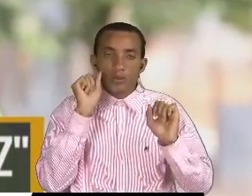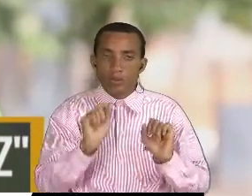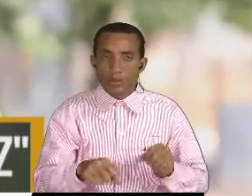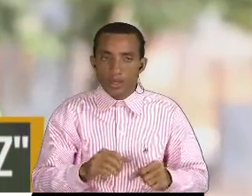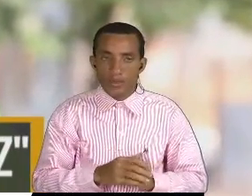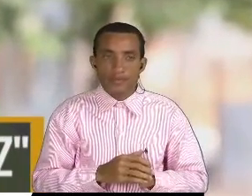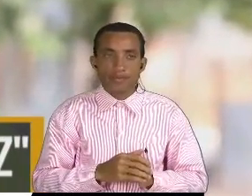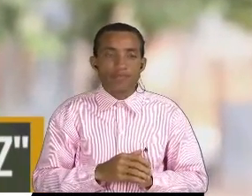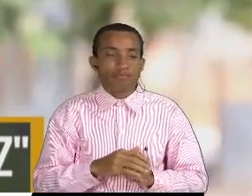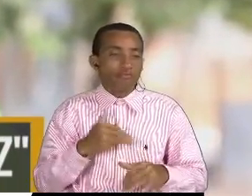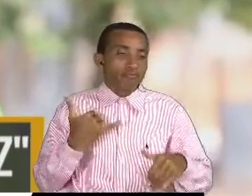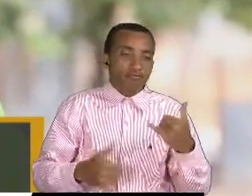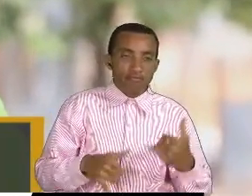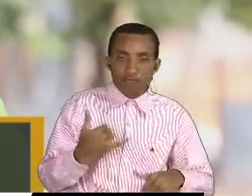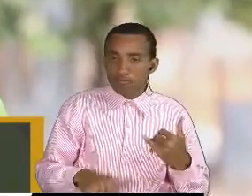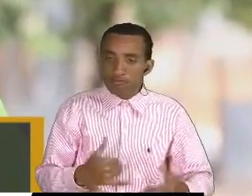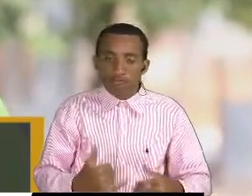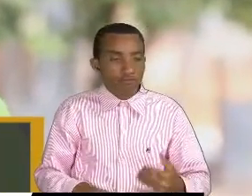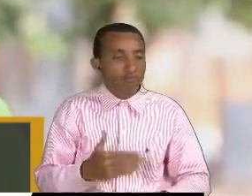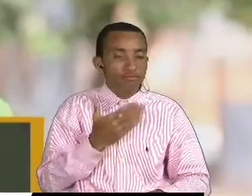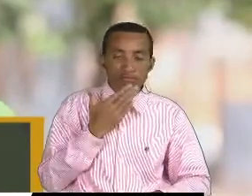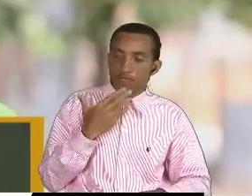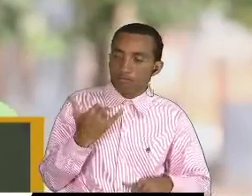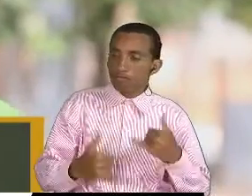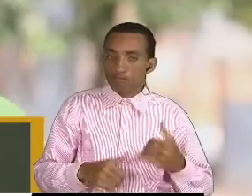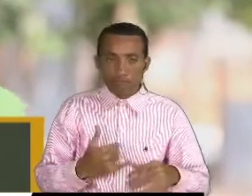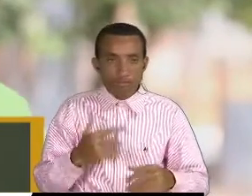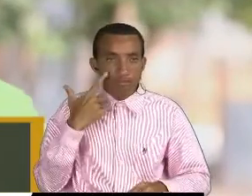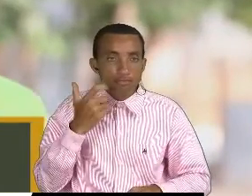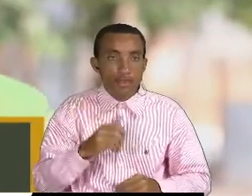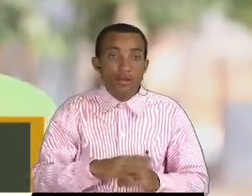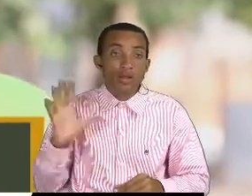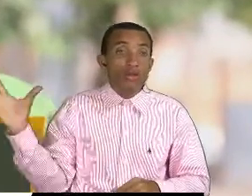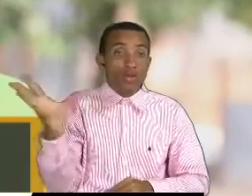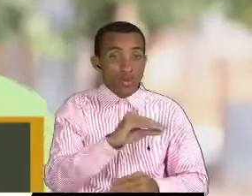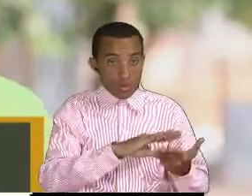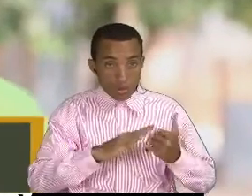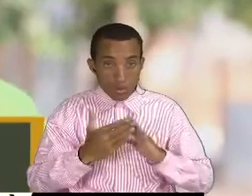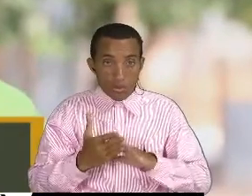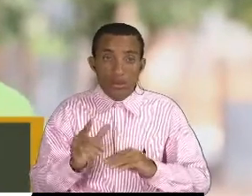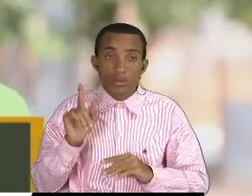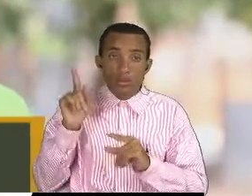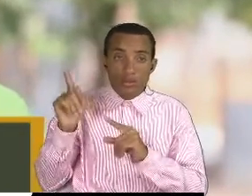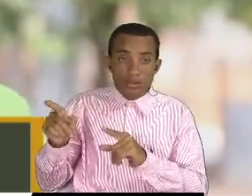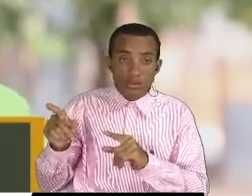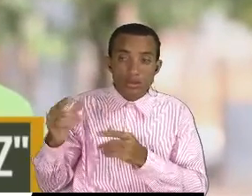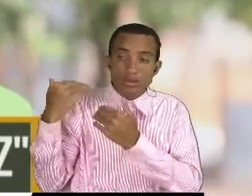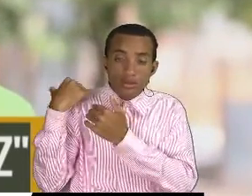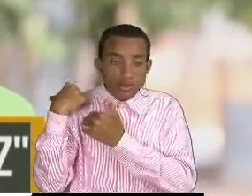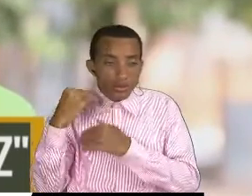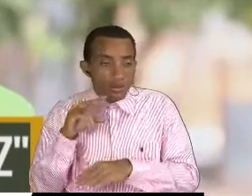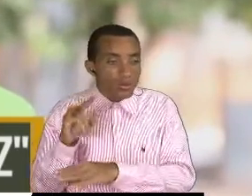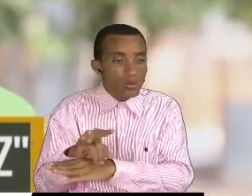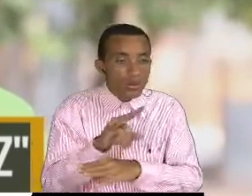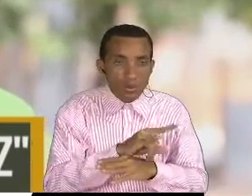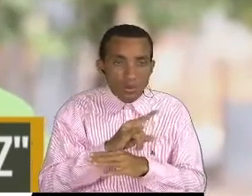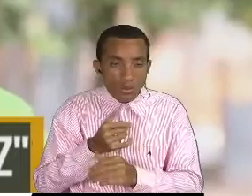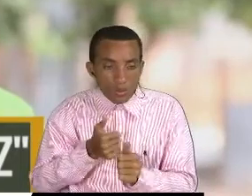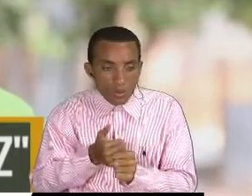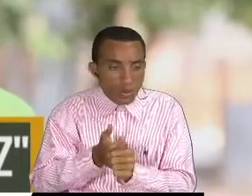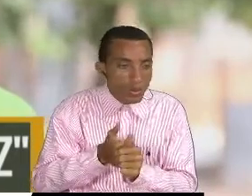su sano esparcimiento. Corresponde a la comunidad velar por el buen cuidado del